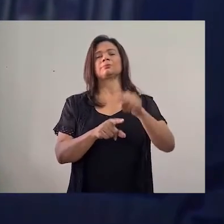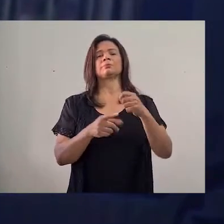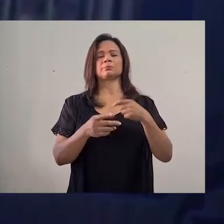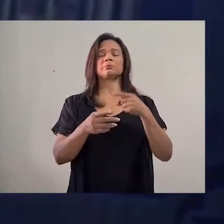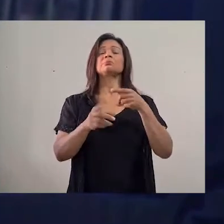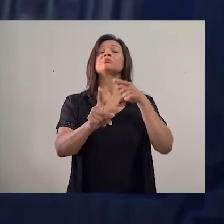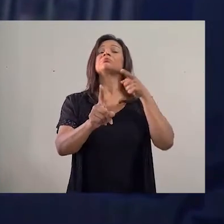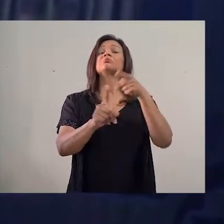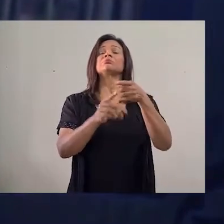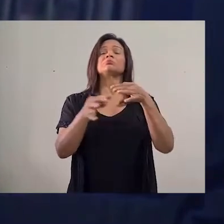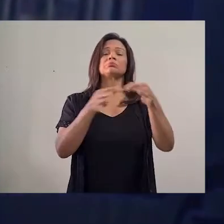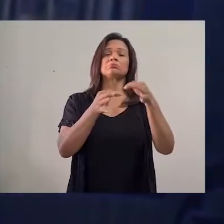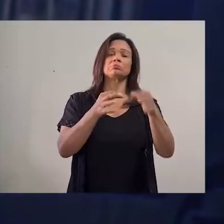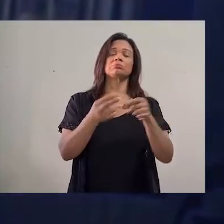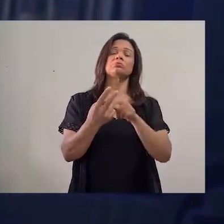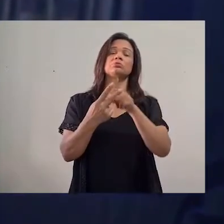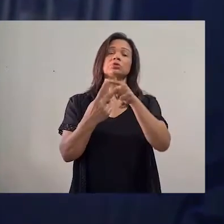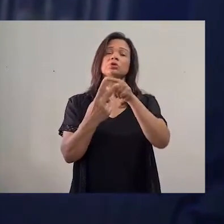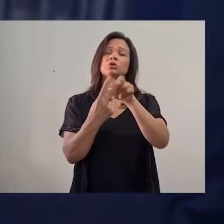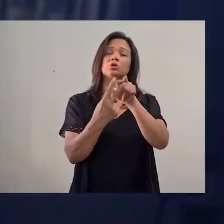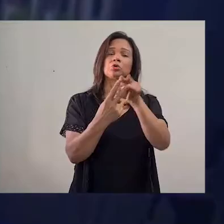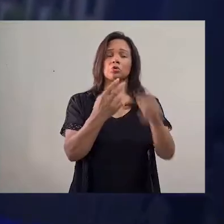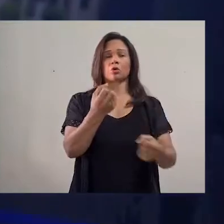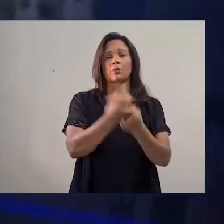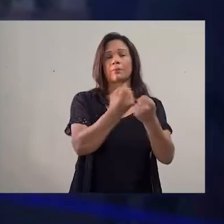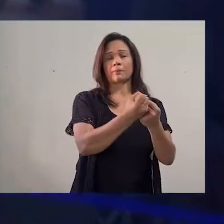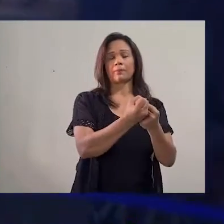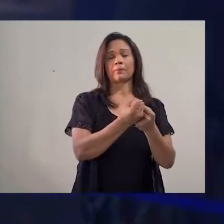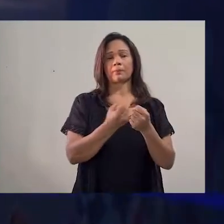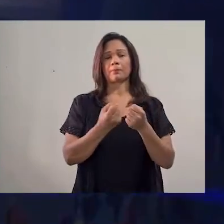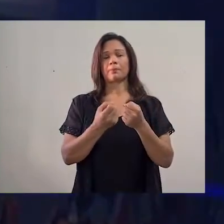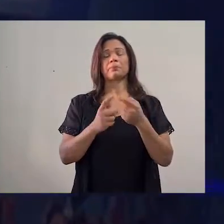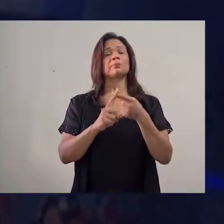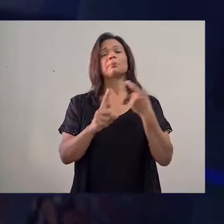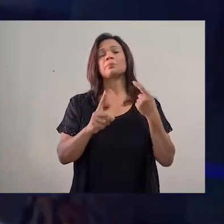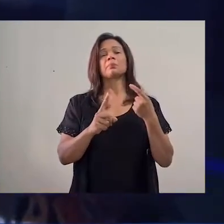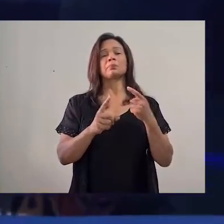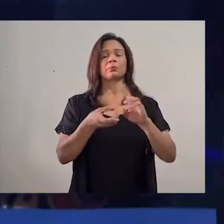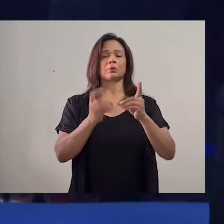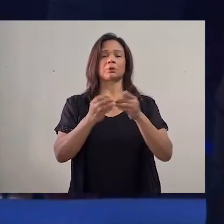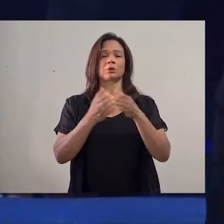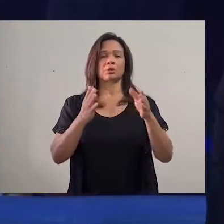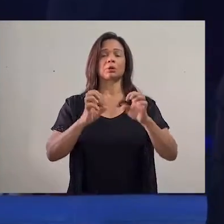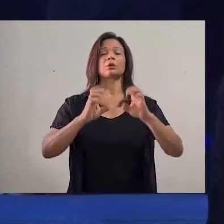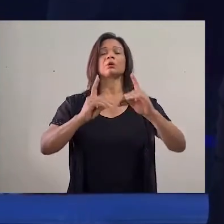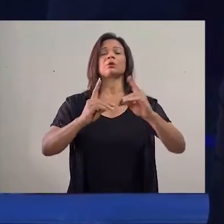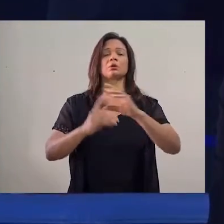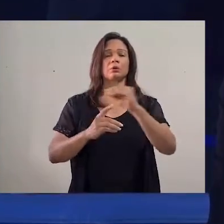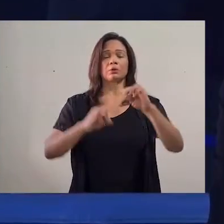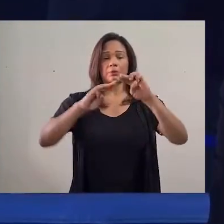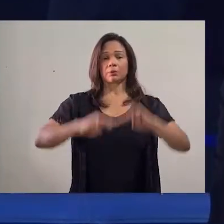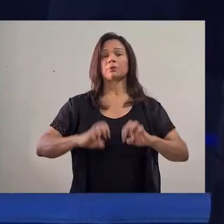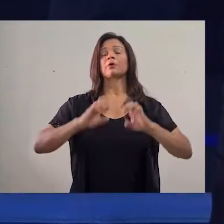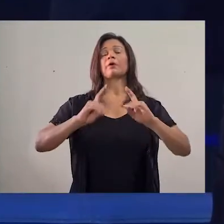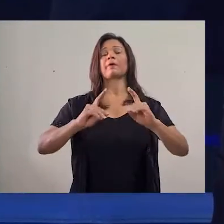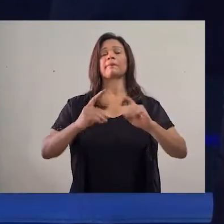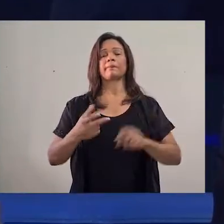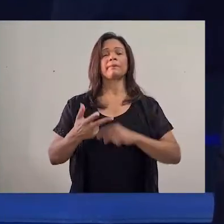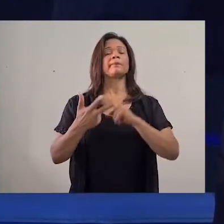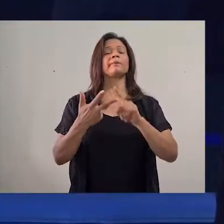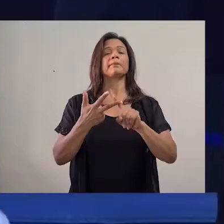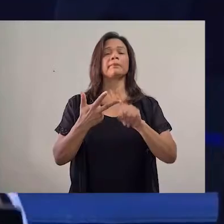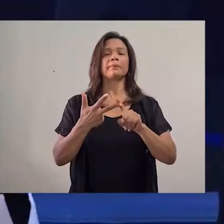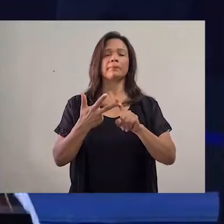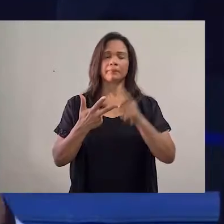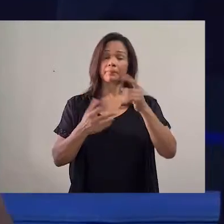Totalmente cierto, Yamilka. Y me quiero referir a eso y a dos apoyos más que también ofrecemos desde la Dirección de Educación Especial y el